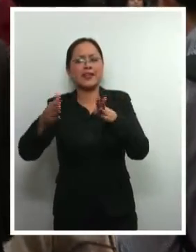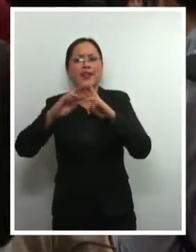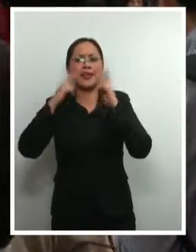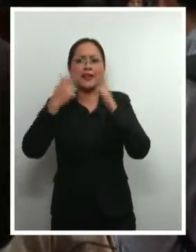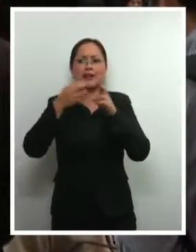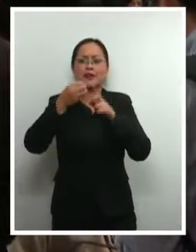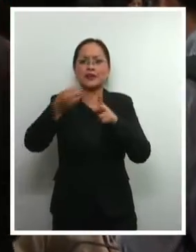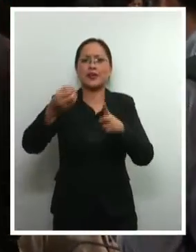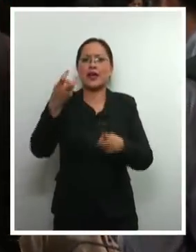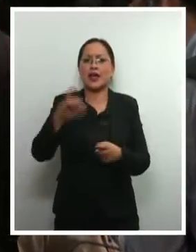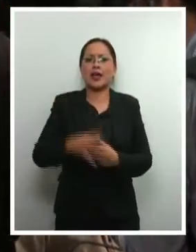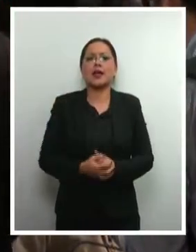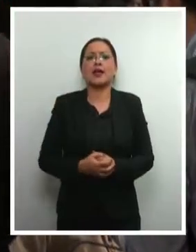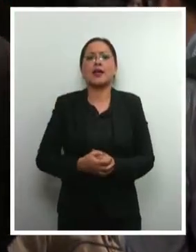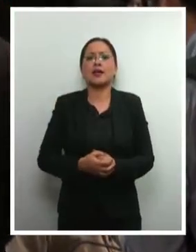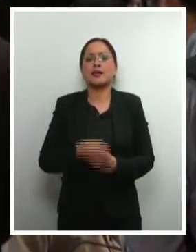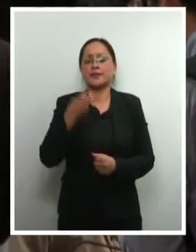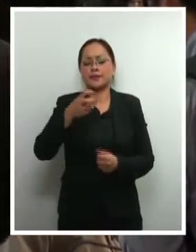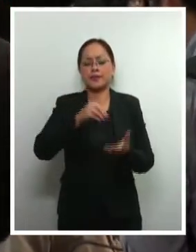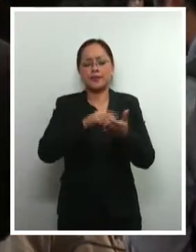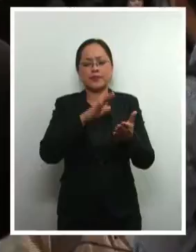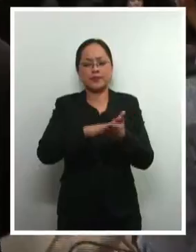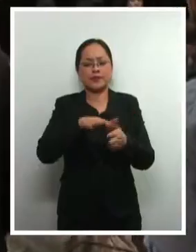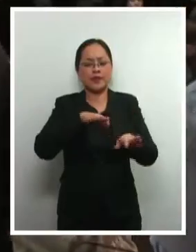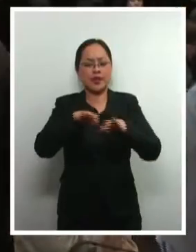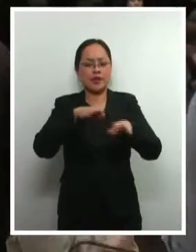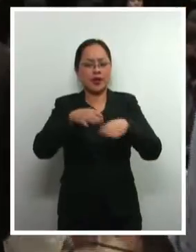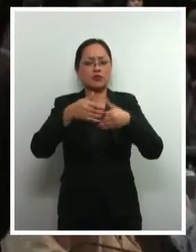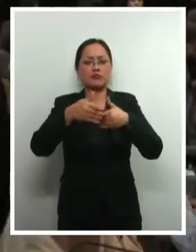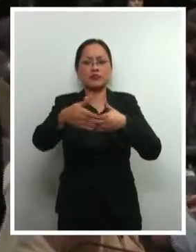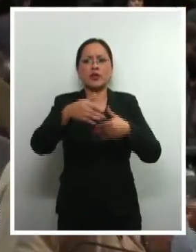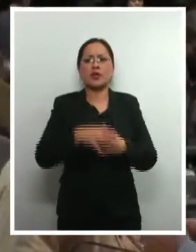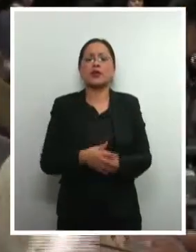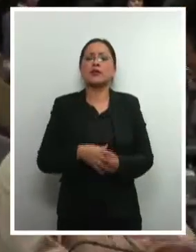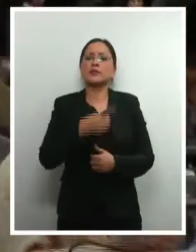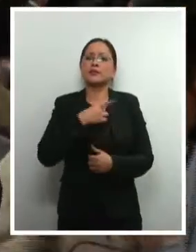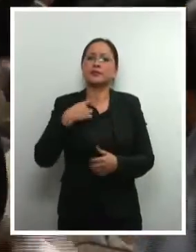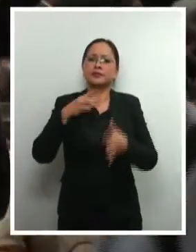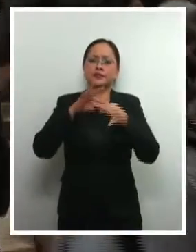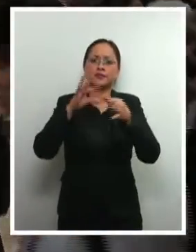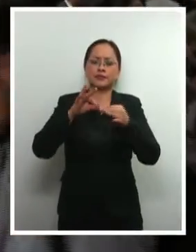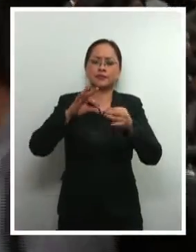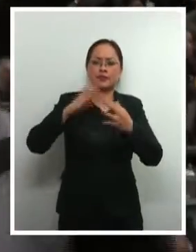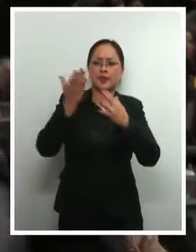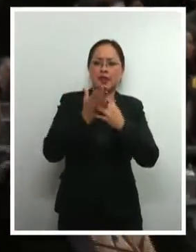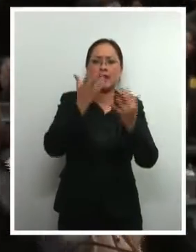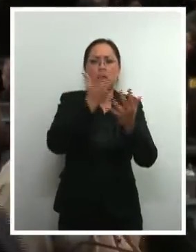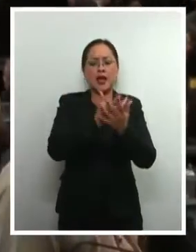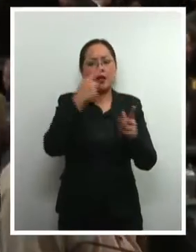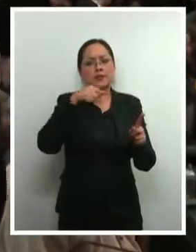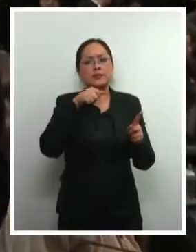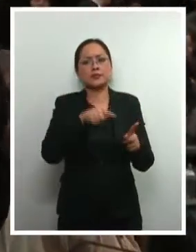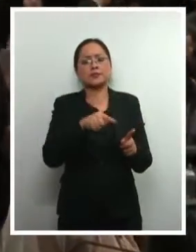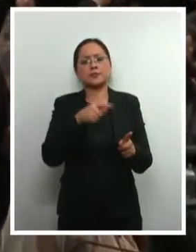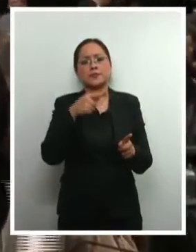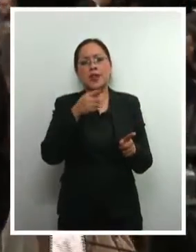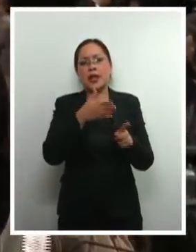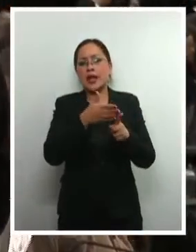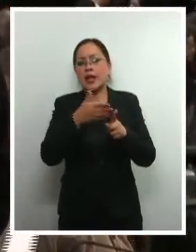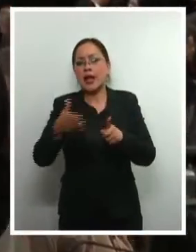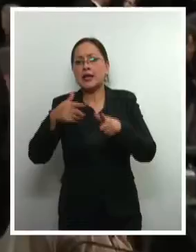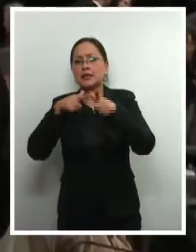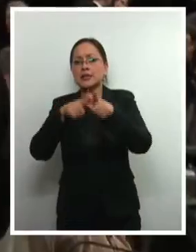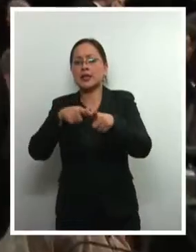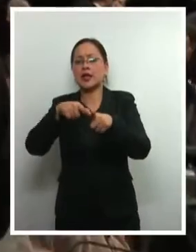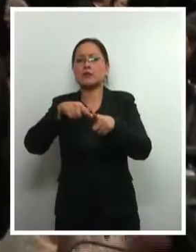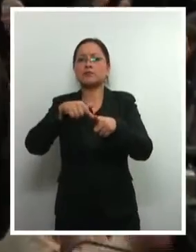desarrollo de esta continuación de los trabajos. Hay que señalar que se decretó un receso y estos trabajos, les reitero,